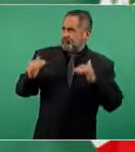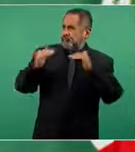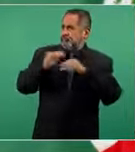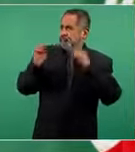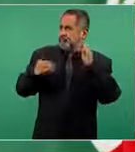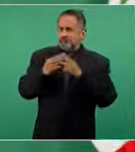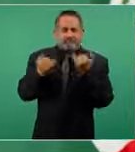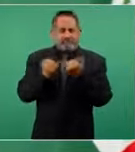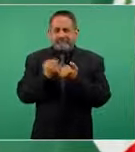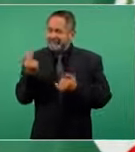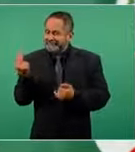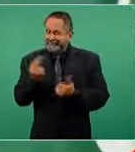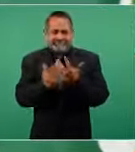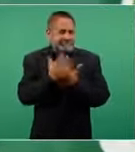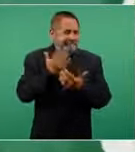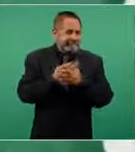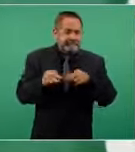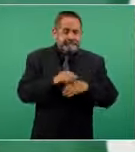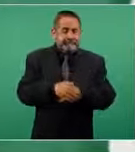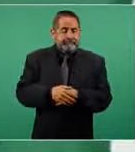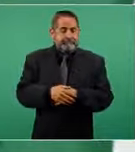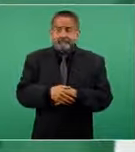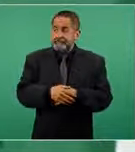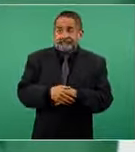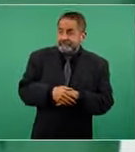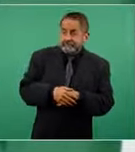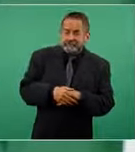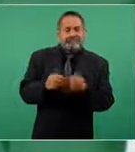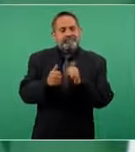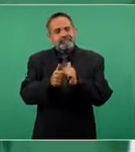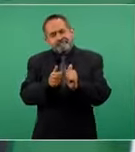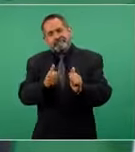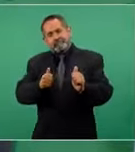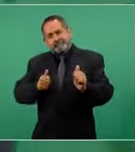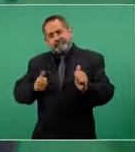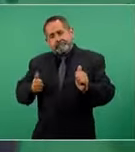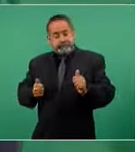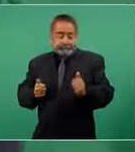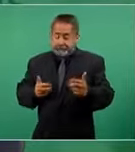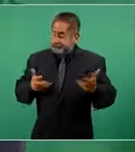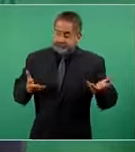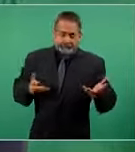mundo. Si no, nos vamos a seguir quedando rezagados.